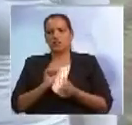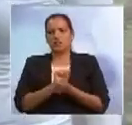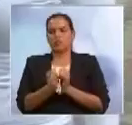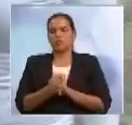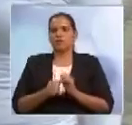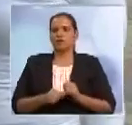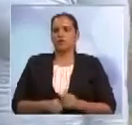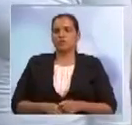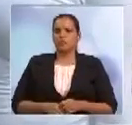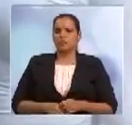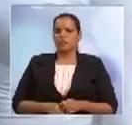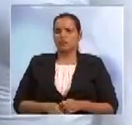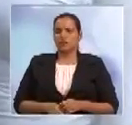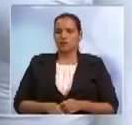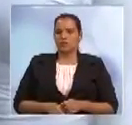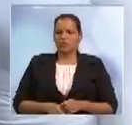luís guerra que le gusta